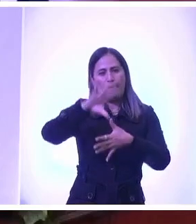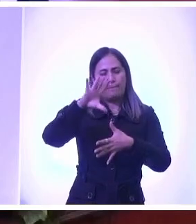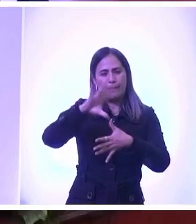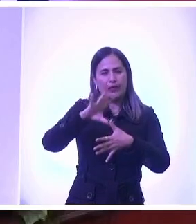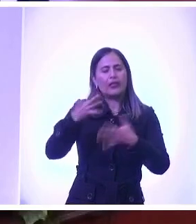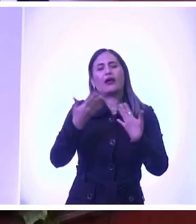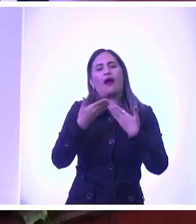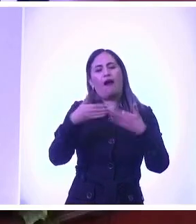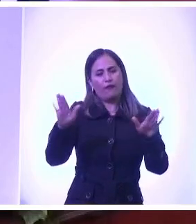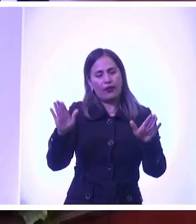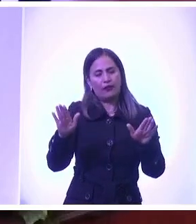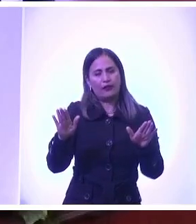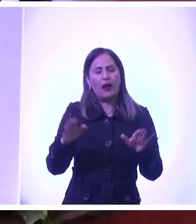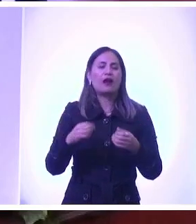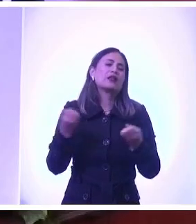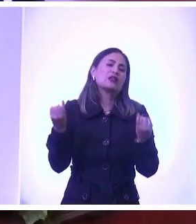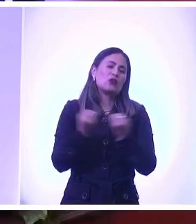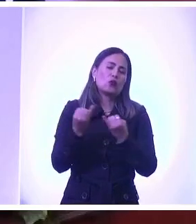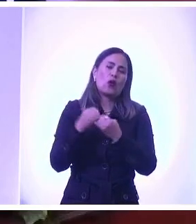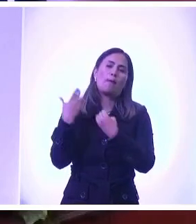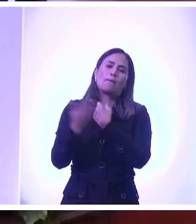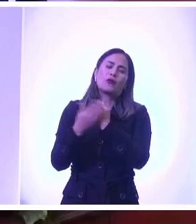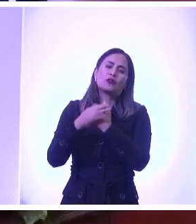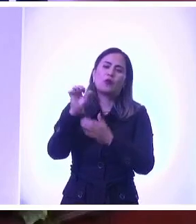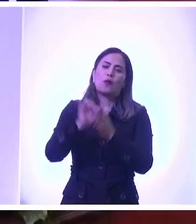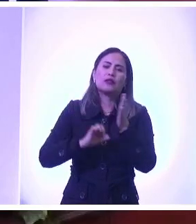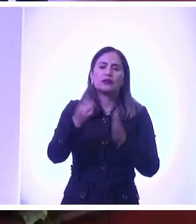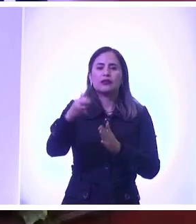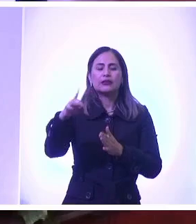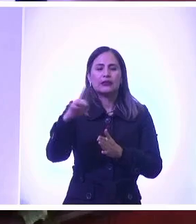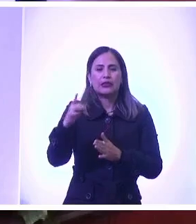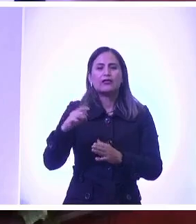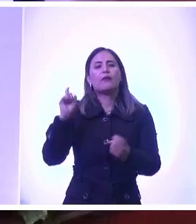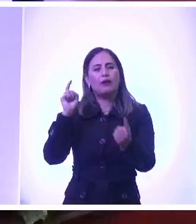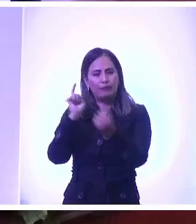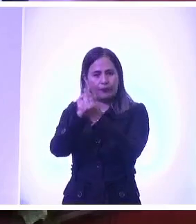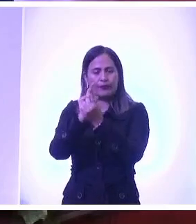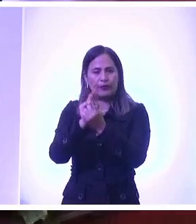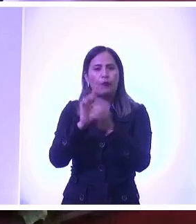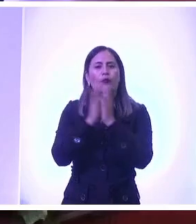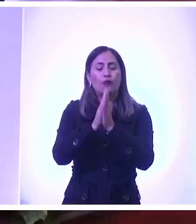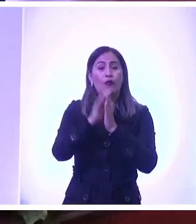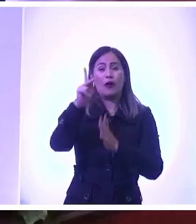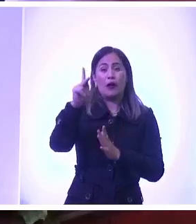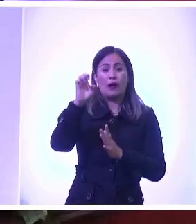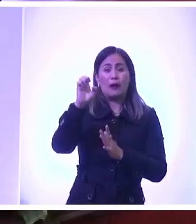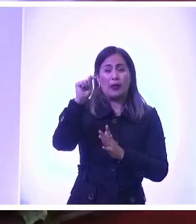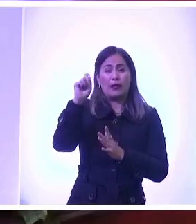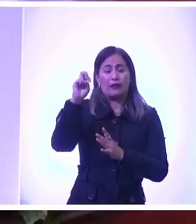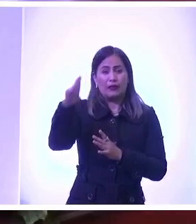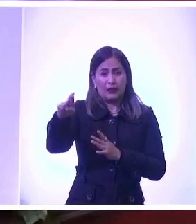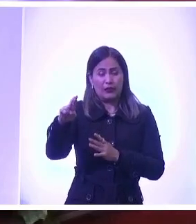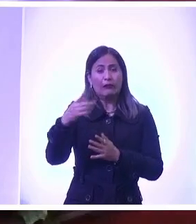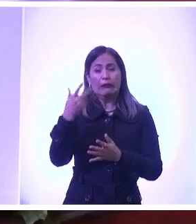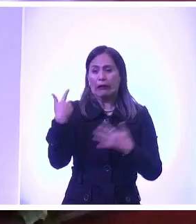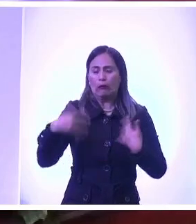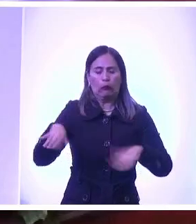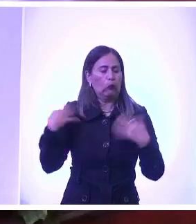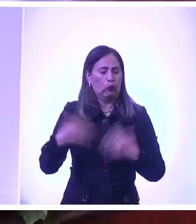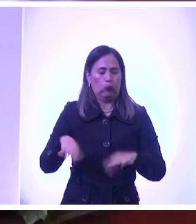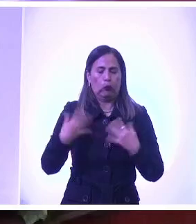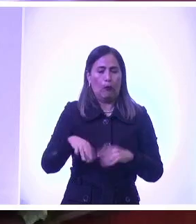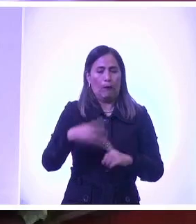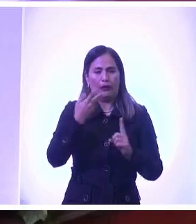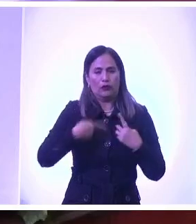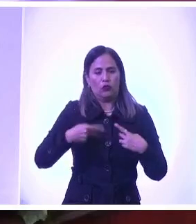coincidir en un foro en en en diciembre pero no no lo pierdan eh Peter shar es un gran un gran personaje Muchas gracias